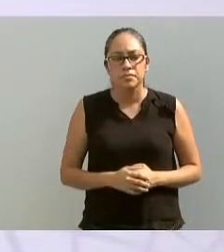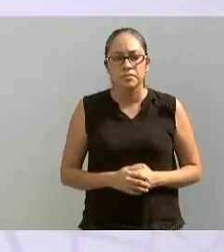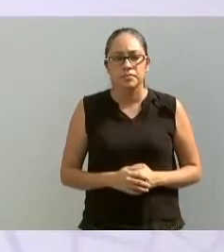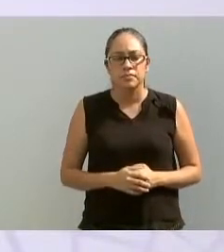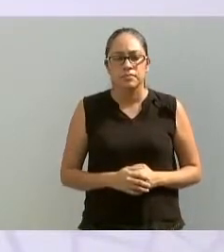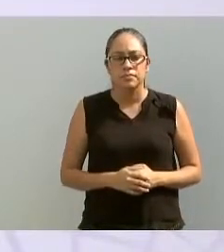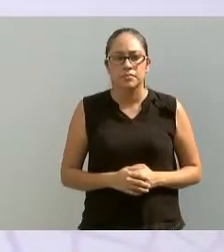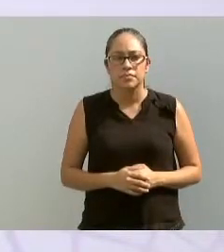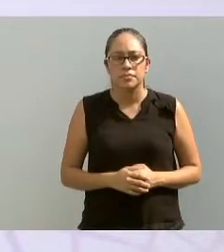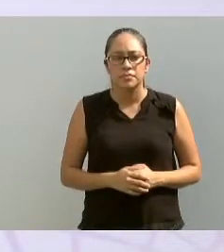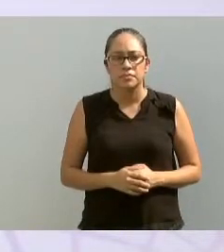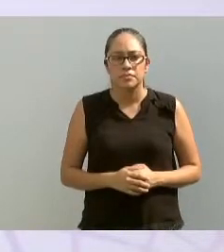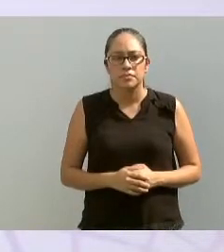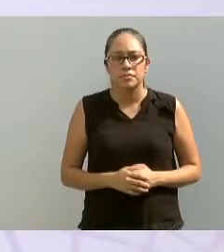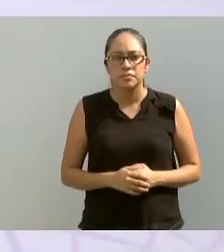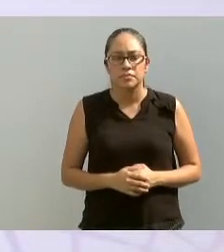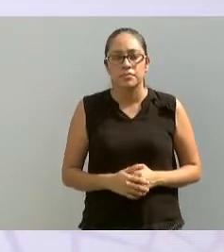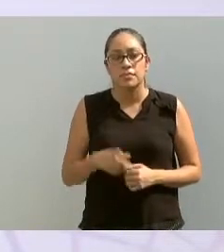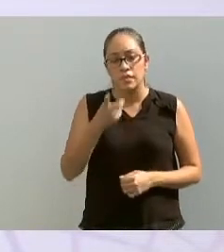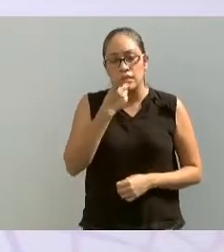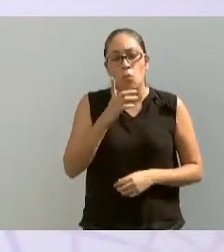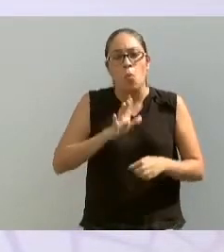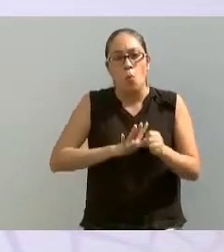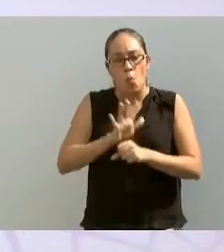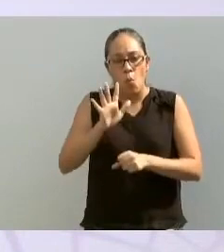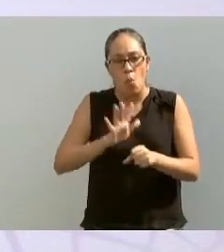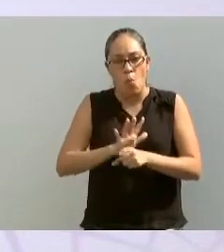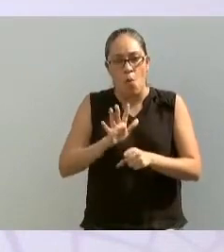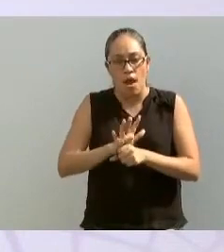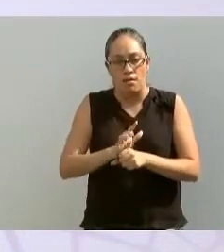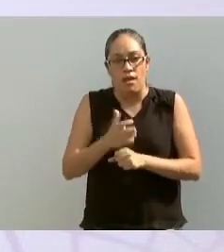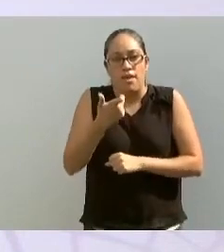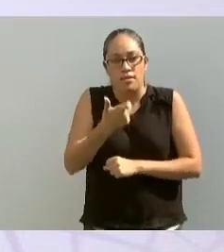porfiristas, era plata o plomo,